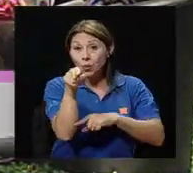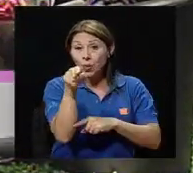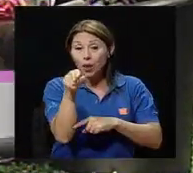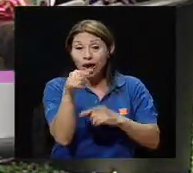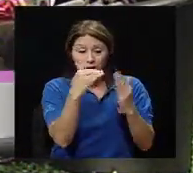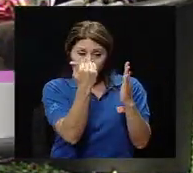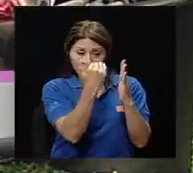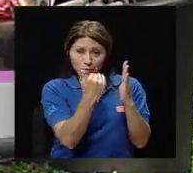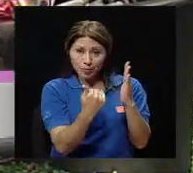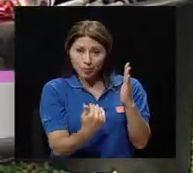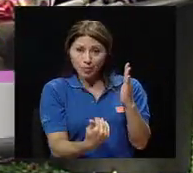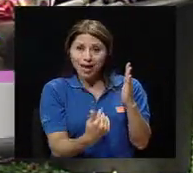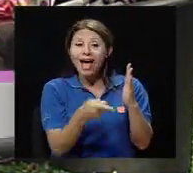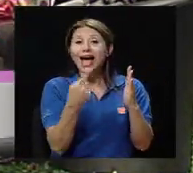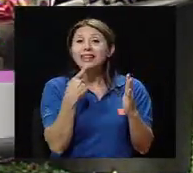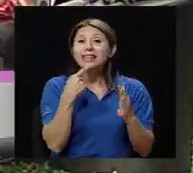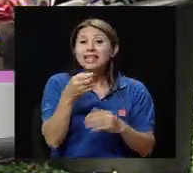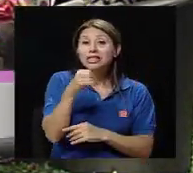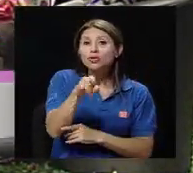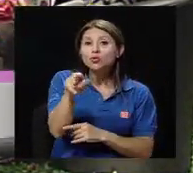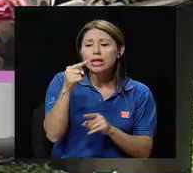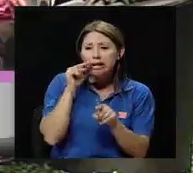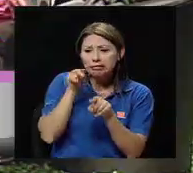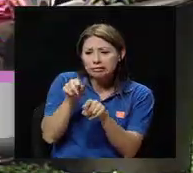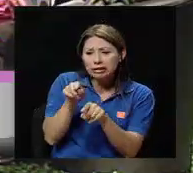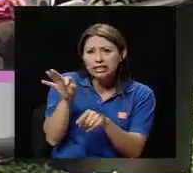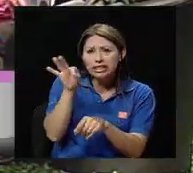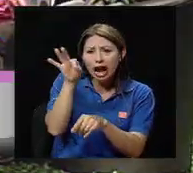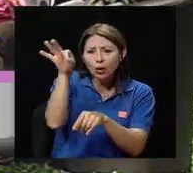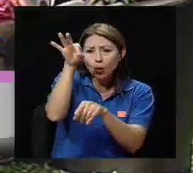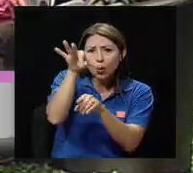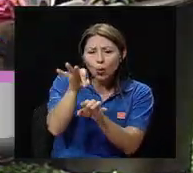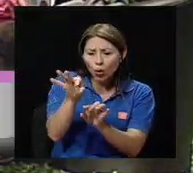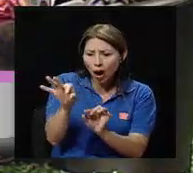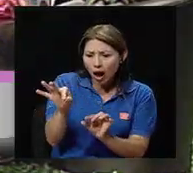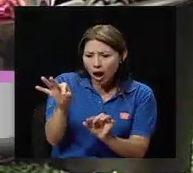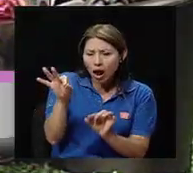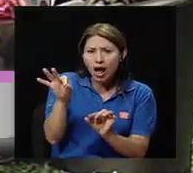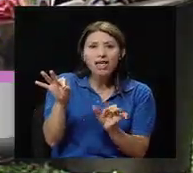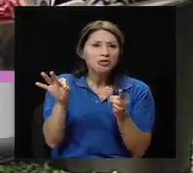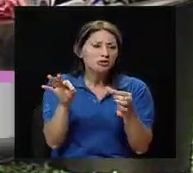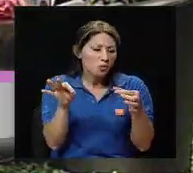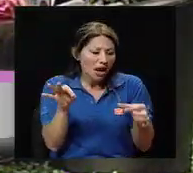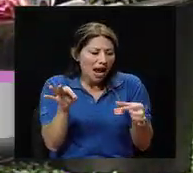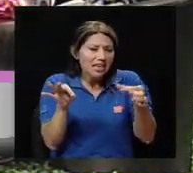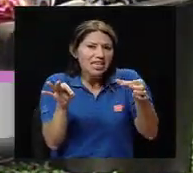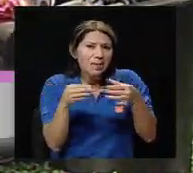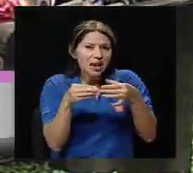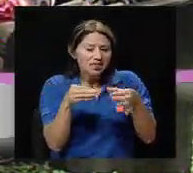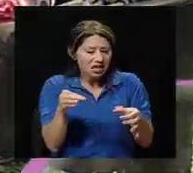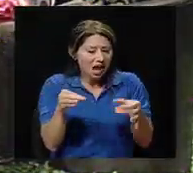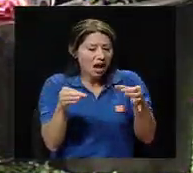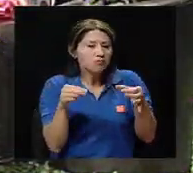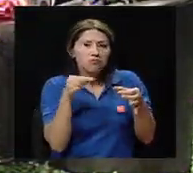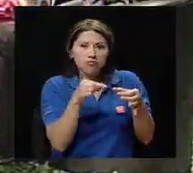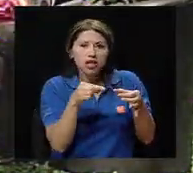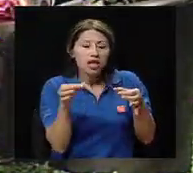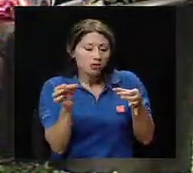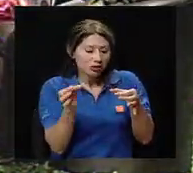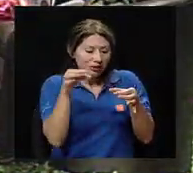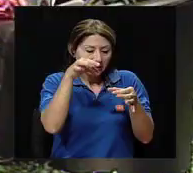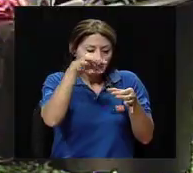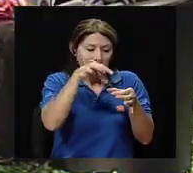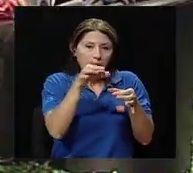lo mete en una cajita plástica de esas de hacer exámenes de orina o de heces y lo refiere al